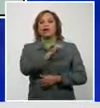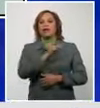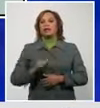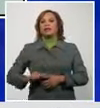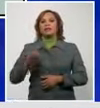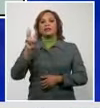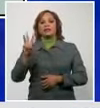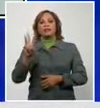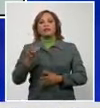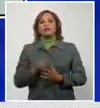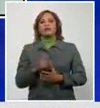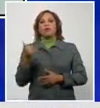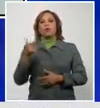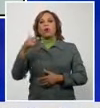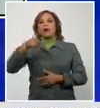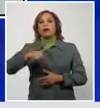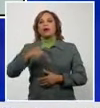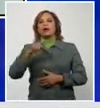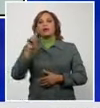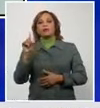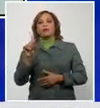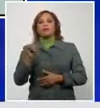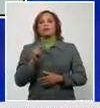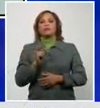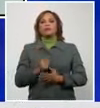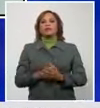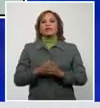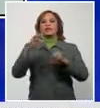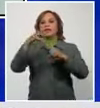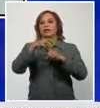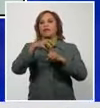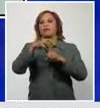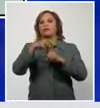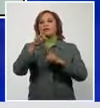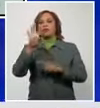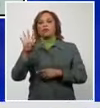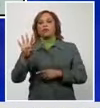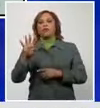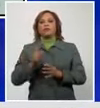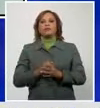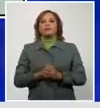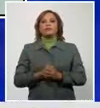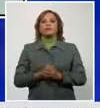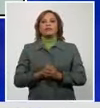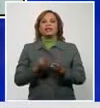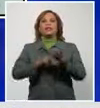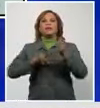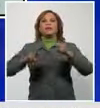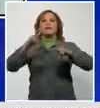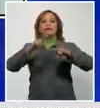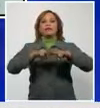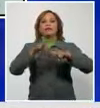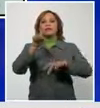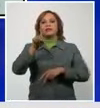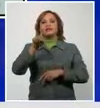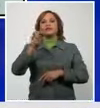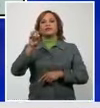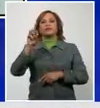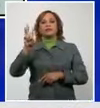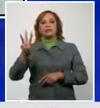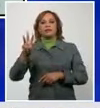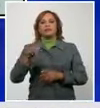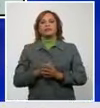1, de San Cristóbal 4, de la provincia La Habana 113,